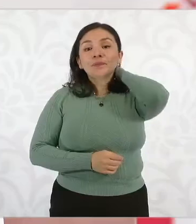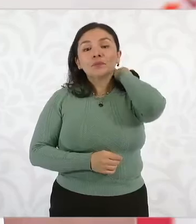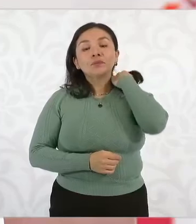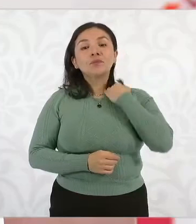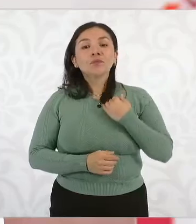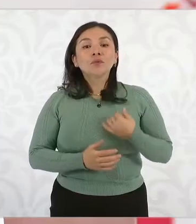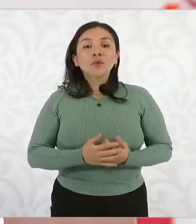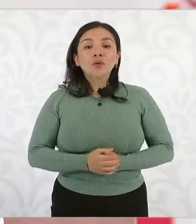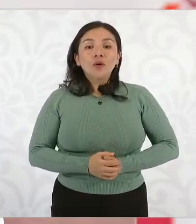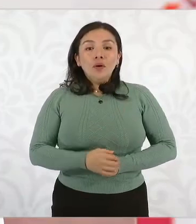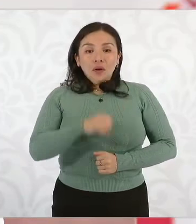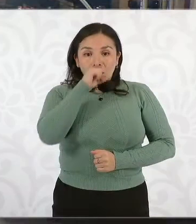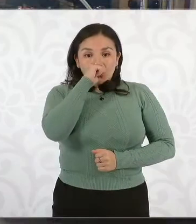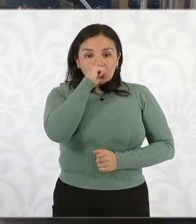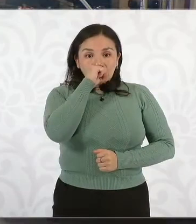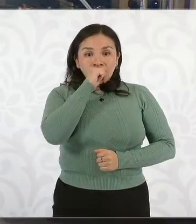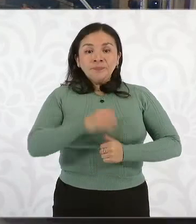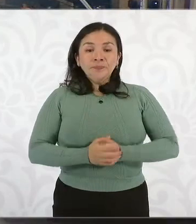A ver, la compañera.